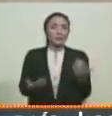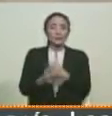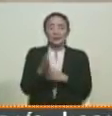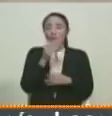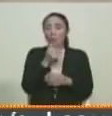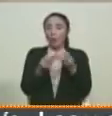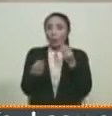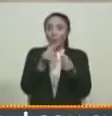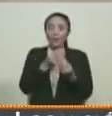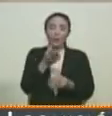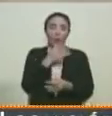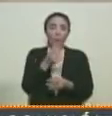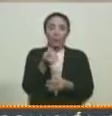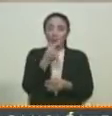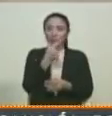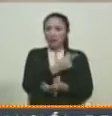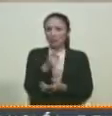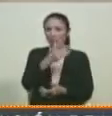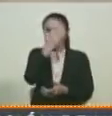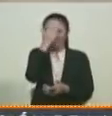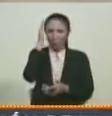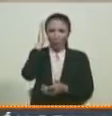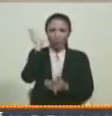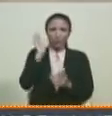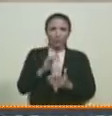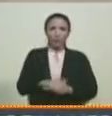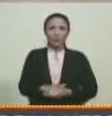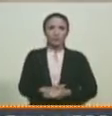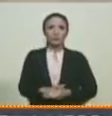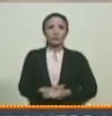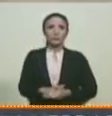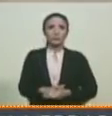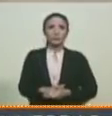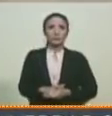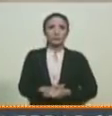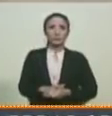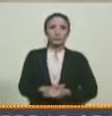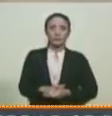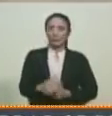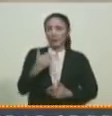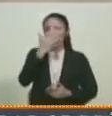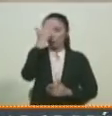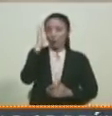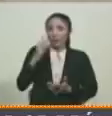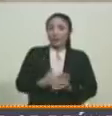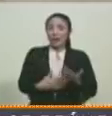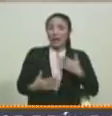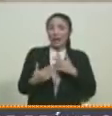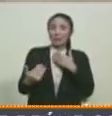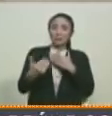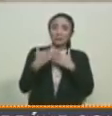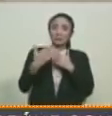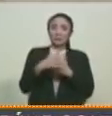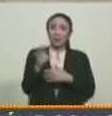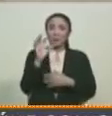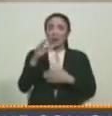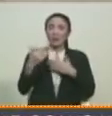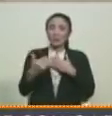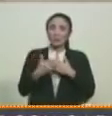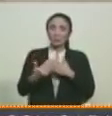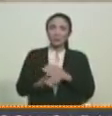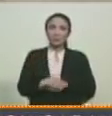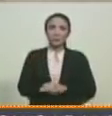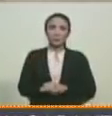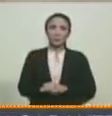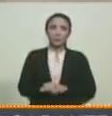humanitario, hipócrita, farsante, que le hacen daño a nuestro pueblo. Pero